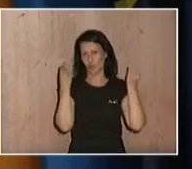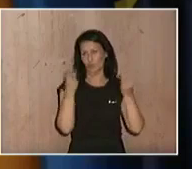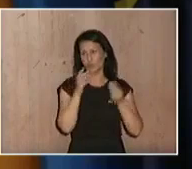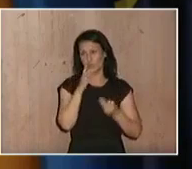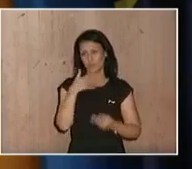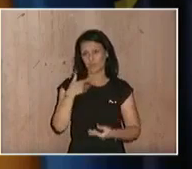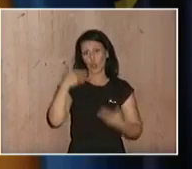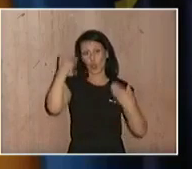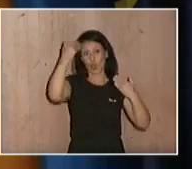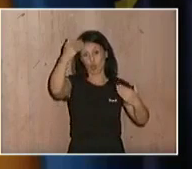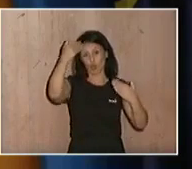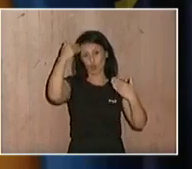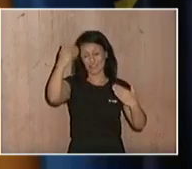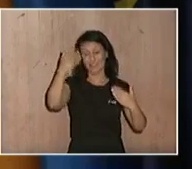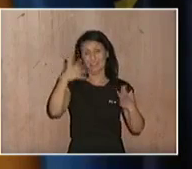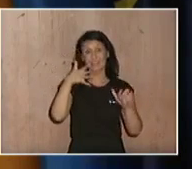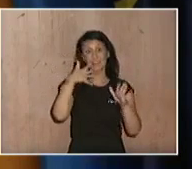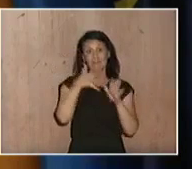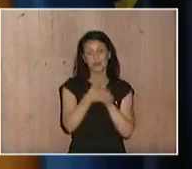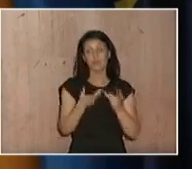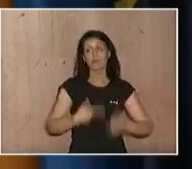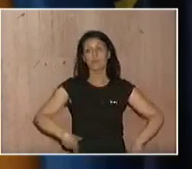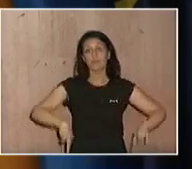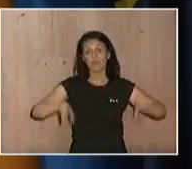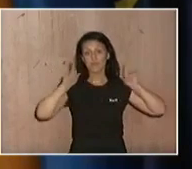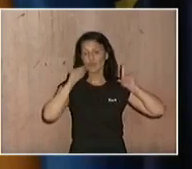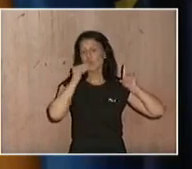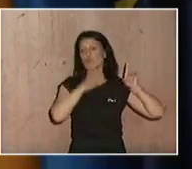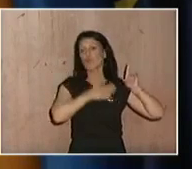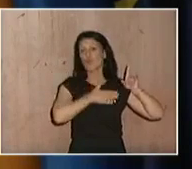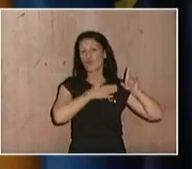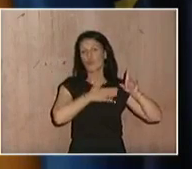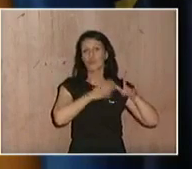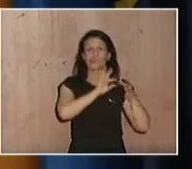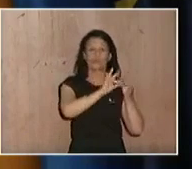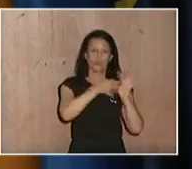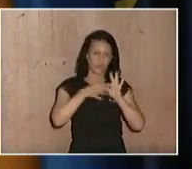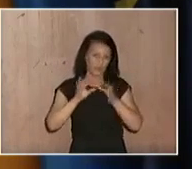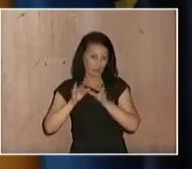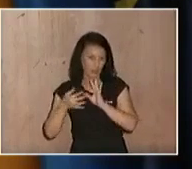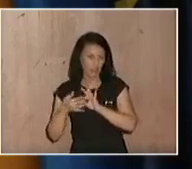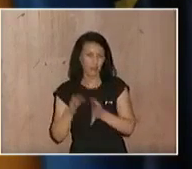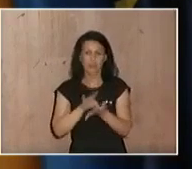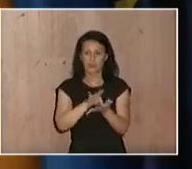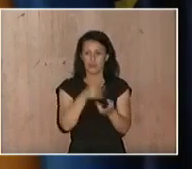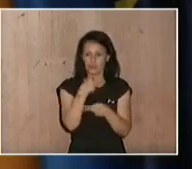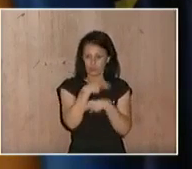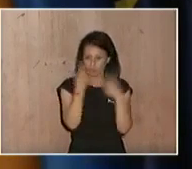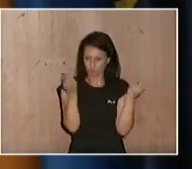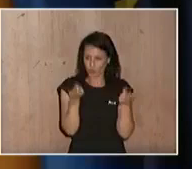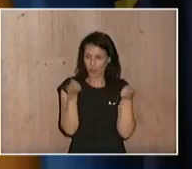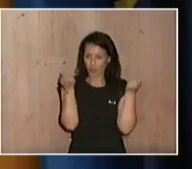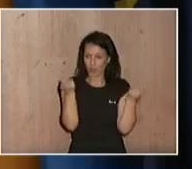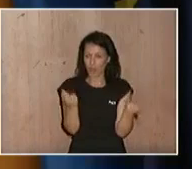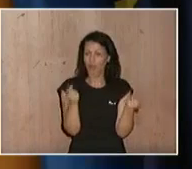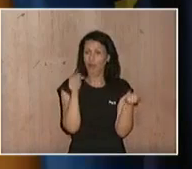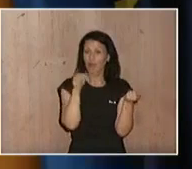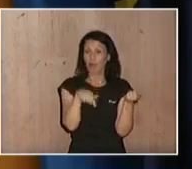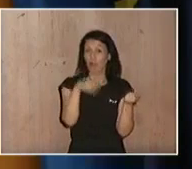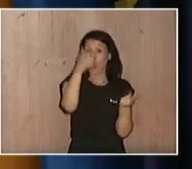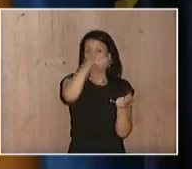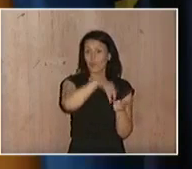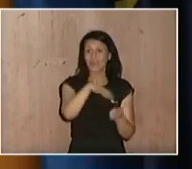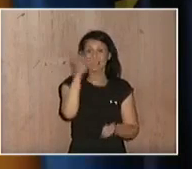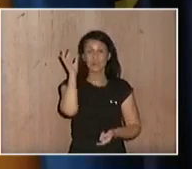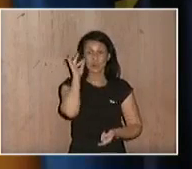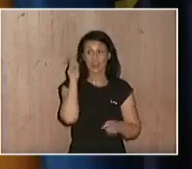honoris representan los valores de bondad, solidaridad y servicio público que solo hombres y